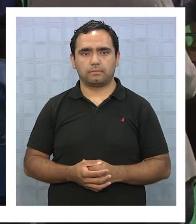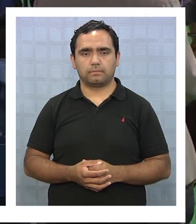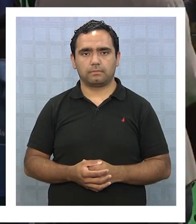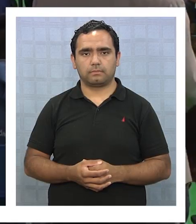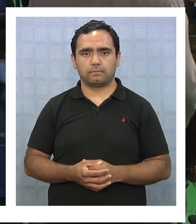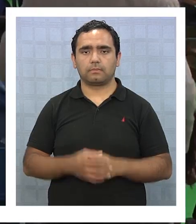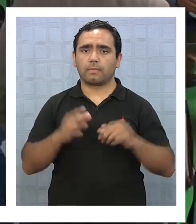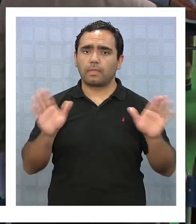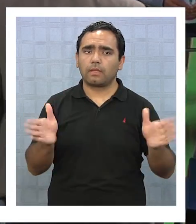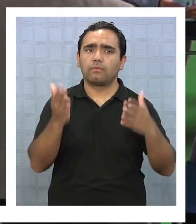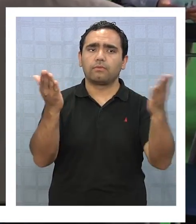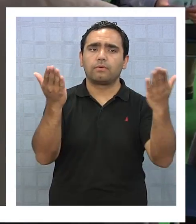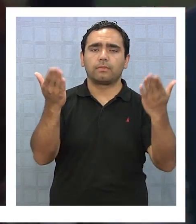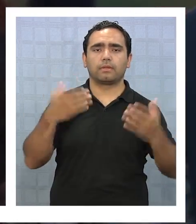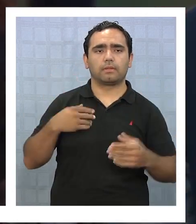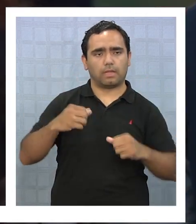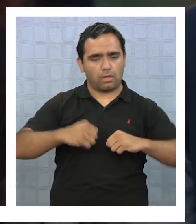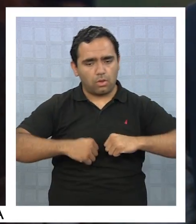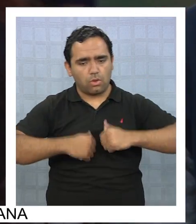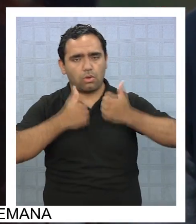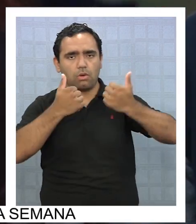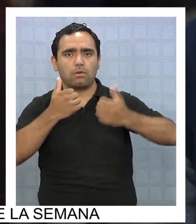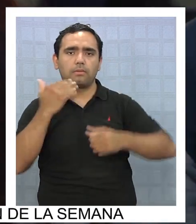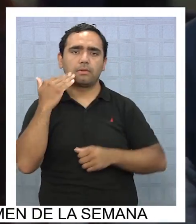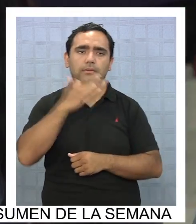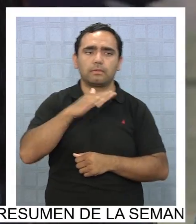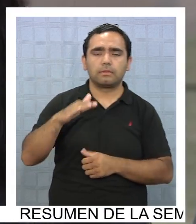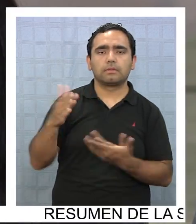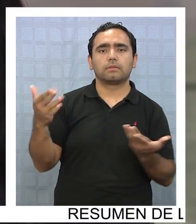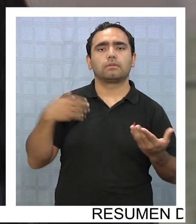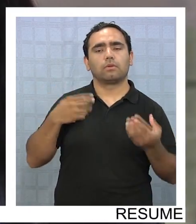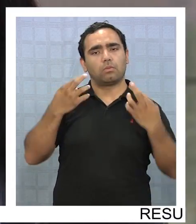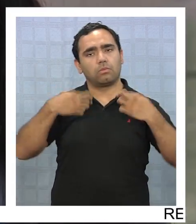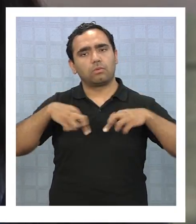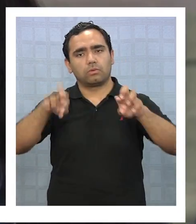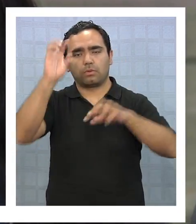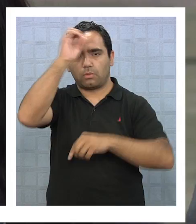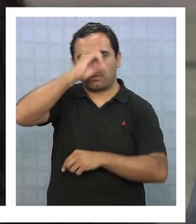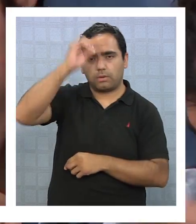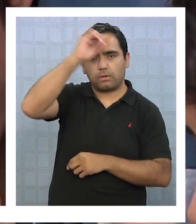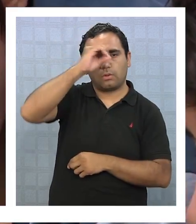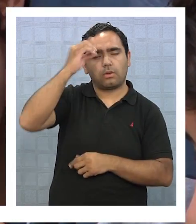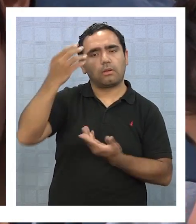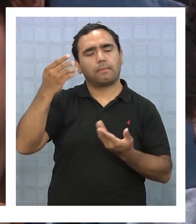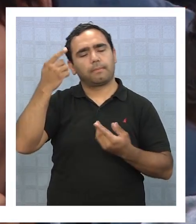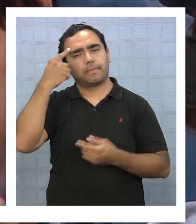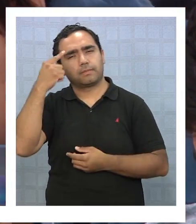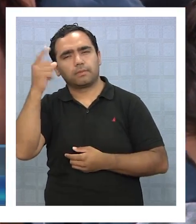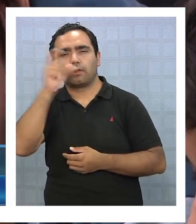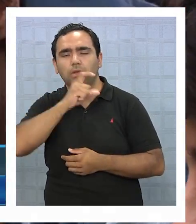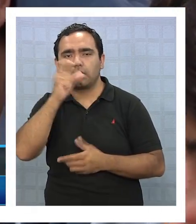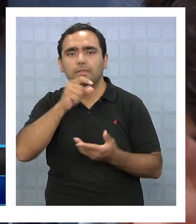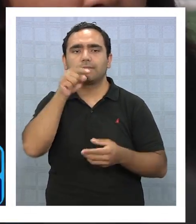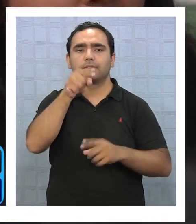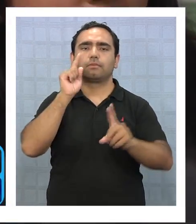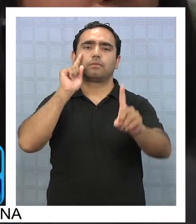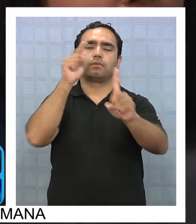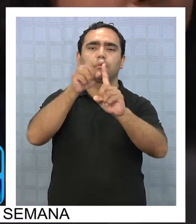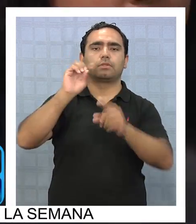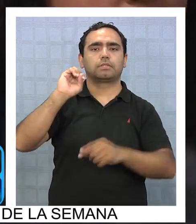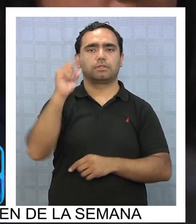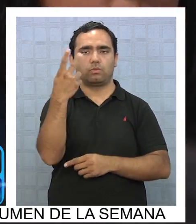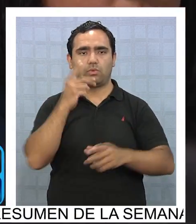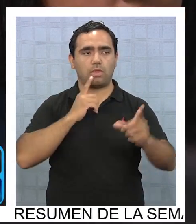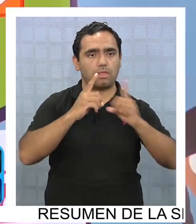Fomentar desde la edad más temprana y durante la juventud la posibilidad de opinión y pensamiento crítico es la finalidad del segundo diálogo